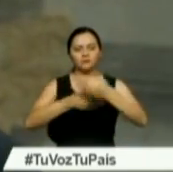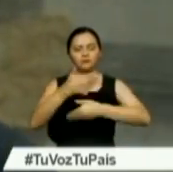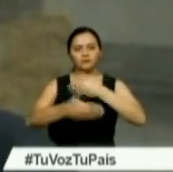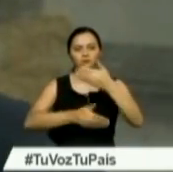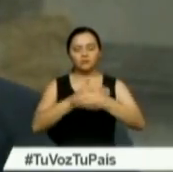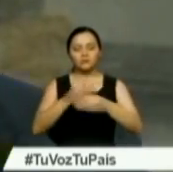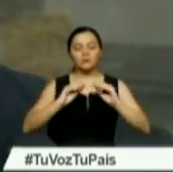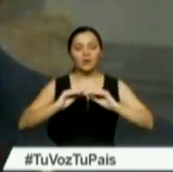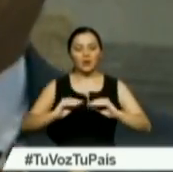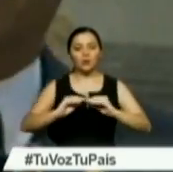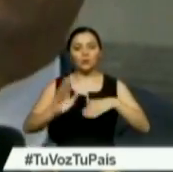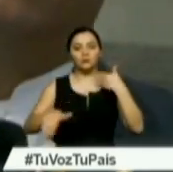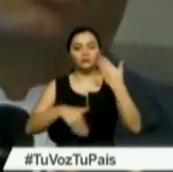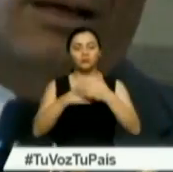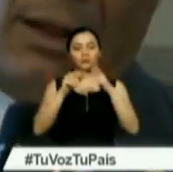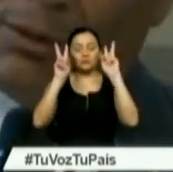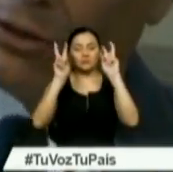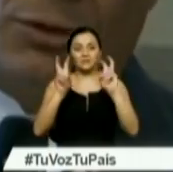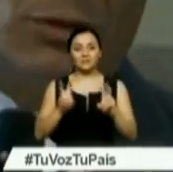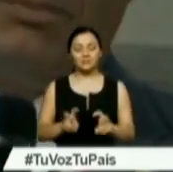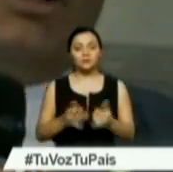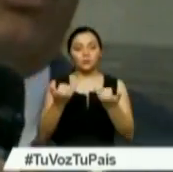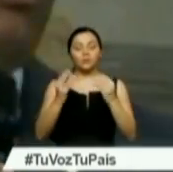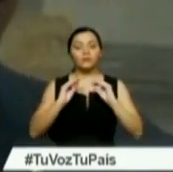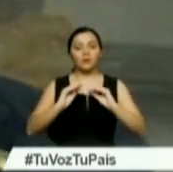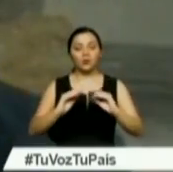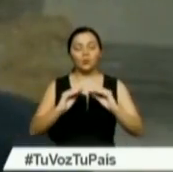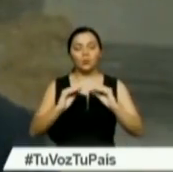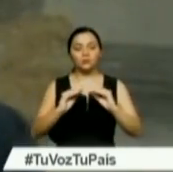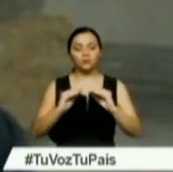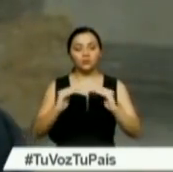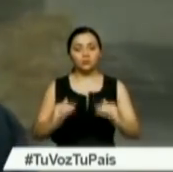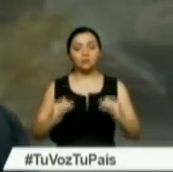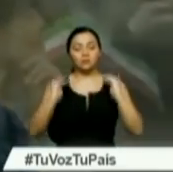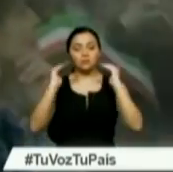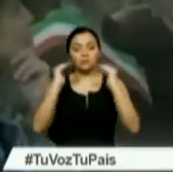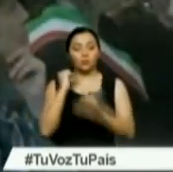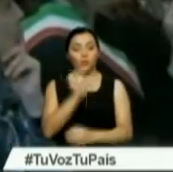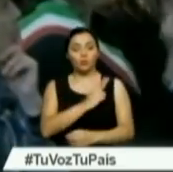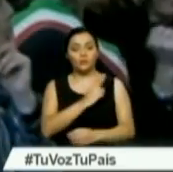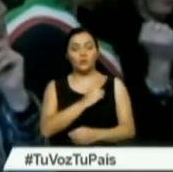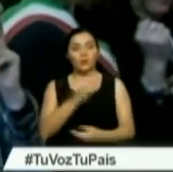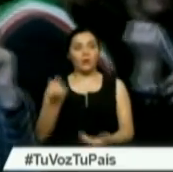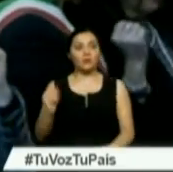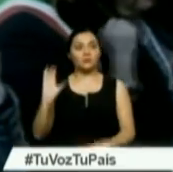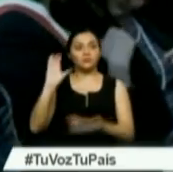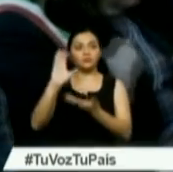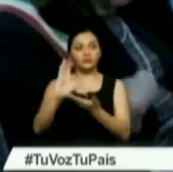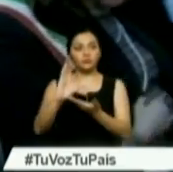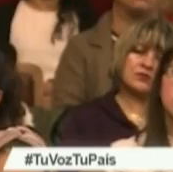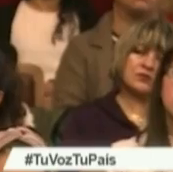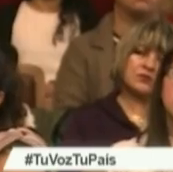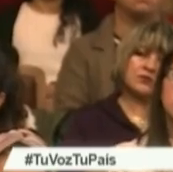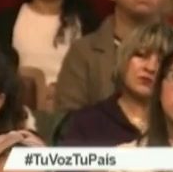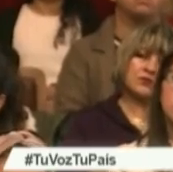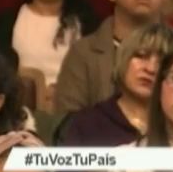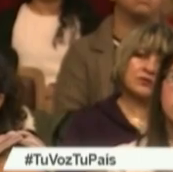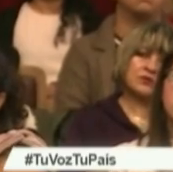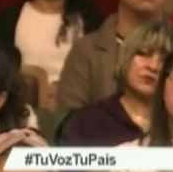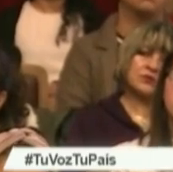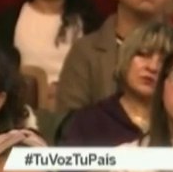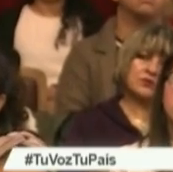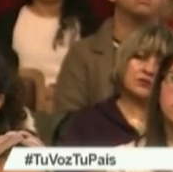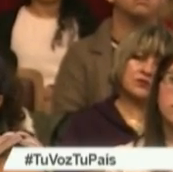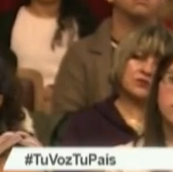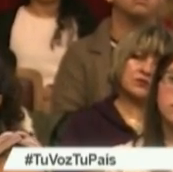la educación en todos los niveles, la educación superior. En estos momentos Ecuador es el país que más invierte en toda la región. Además,